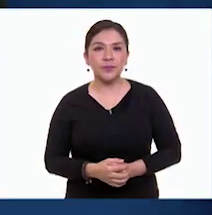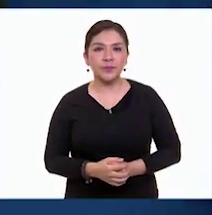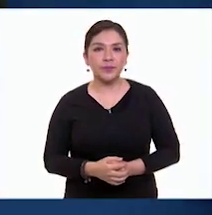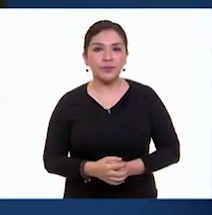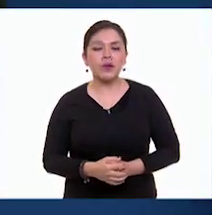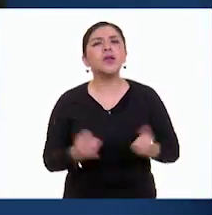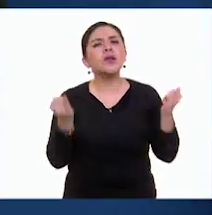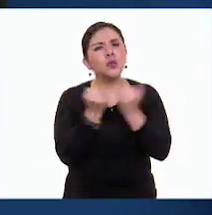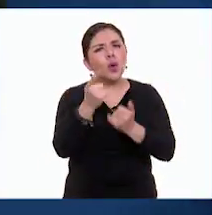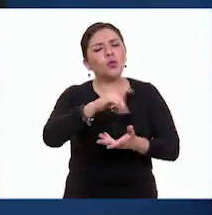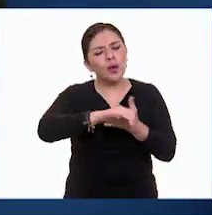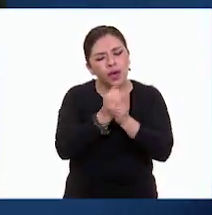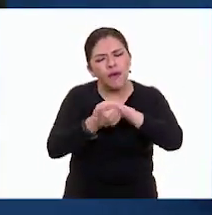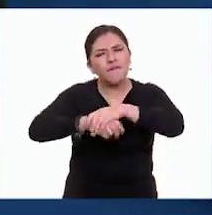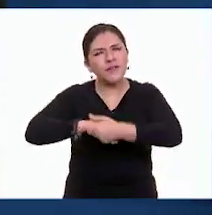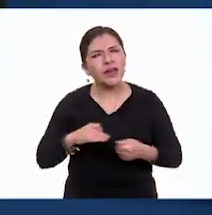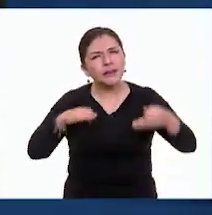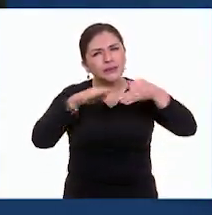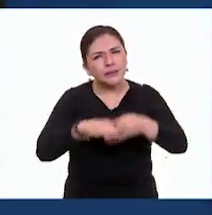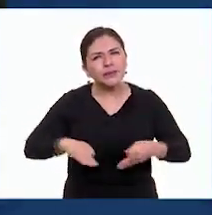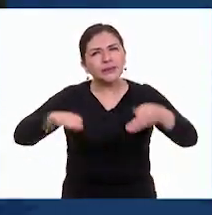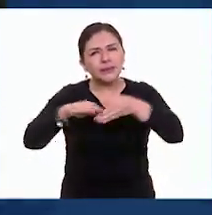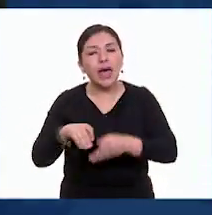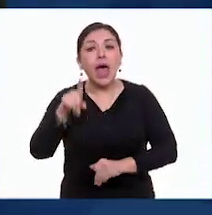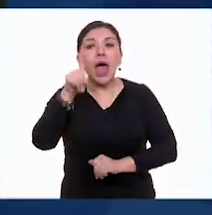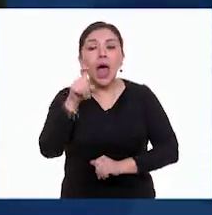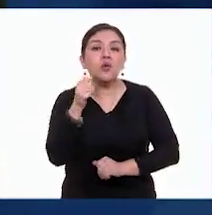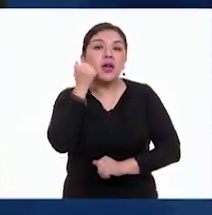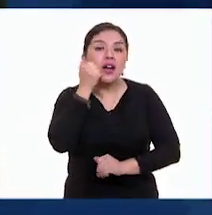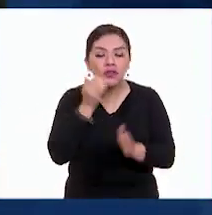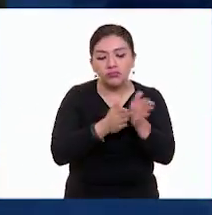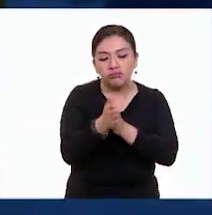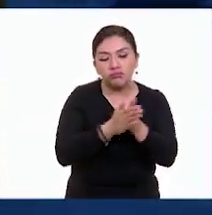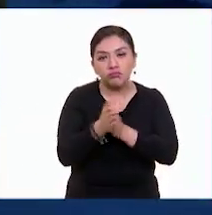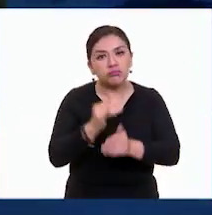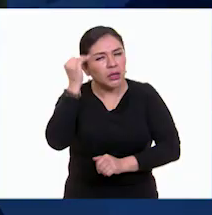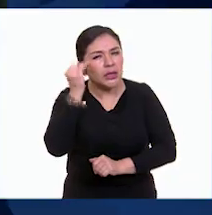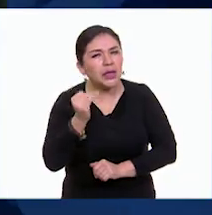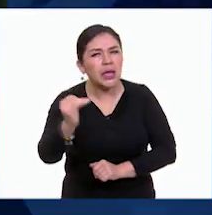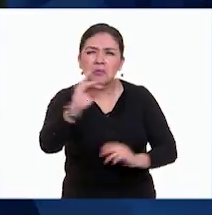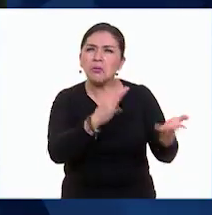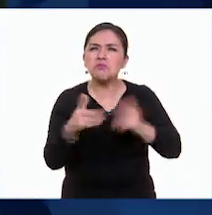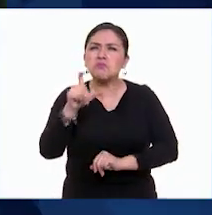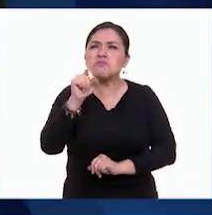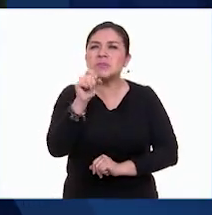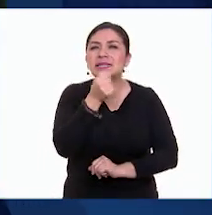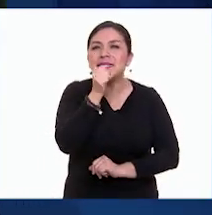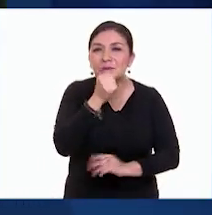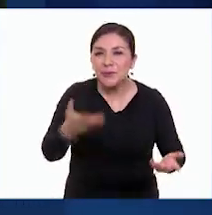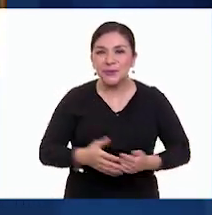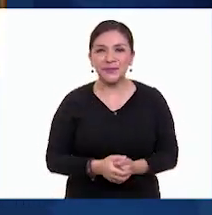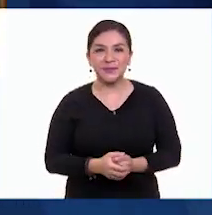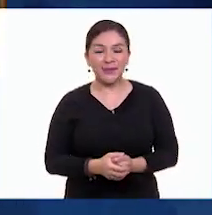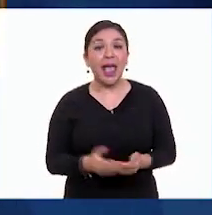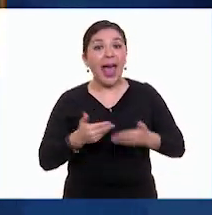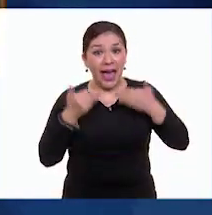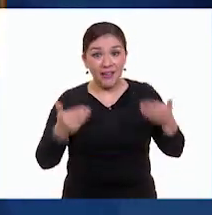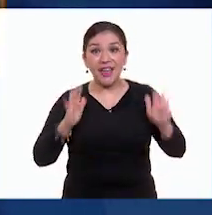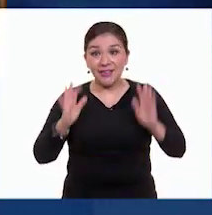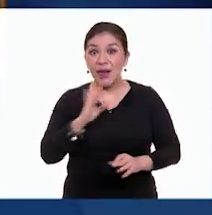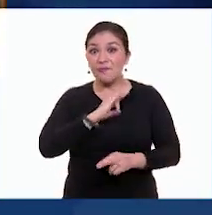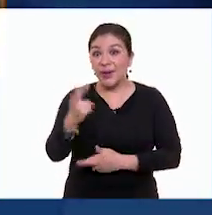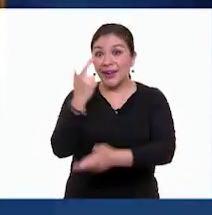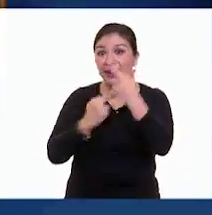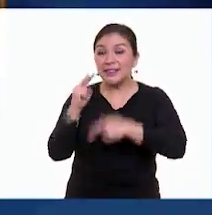cubrebocas. Lava tus manos frecuentemente con agua y con jabón, por lo menos durante 20 segundos. Ahora